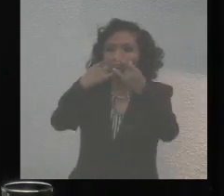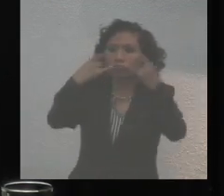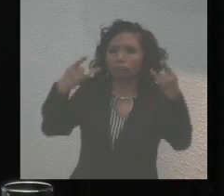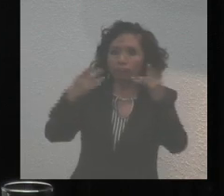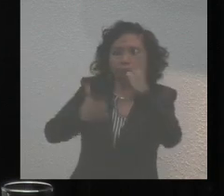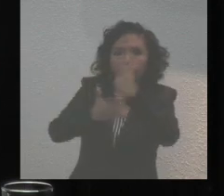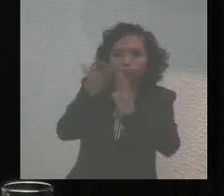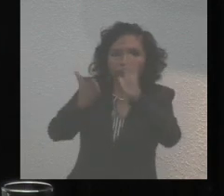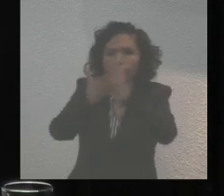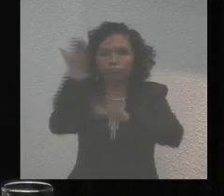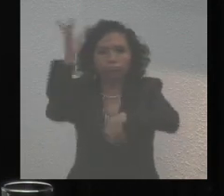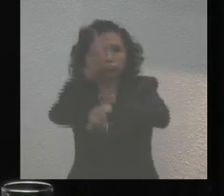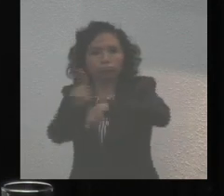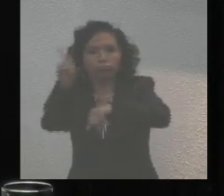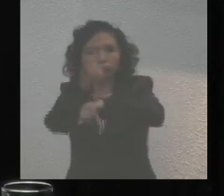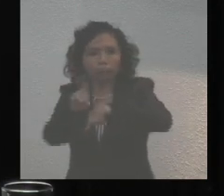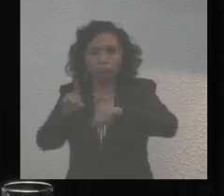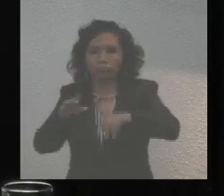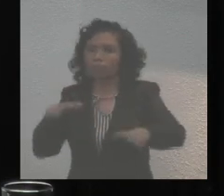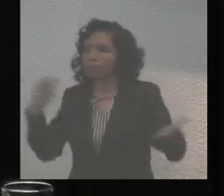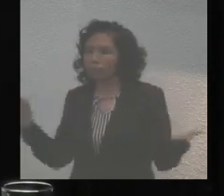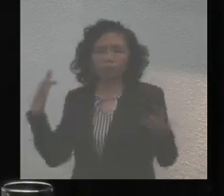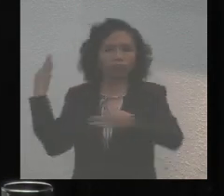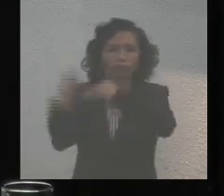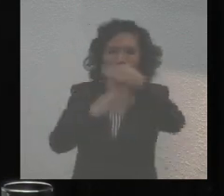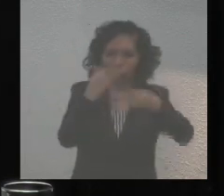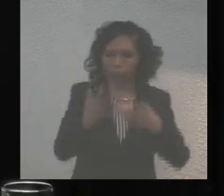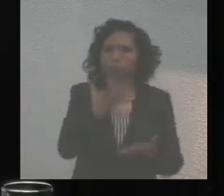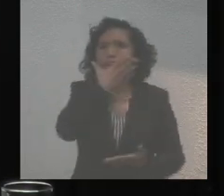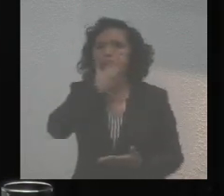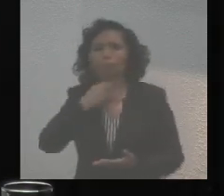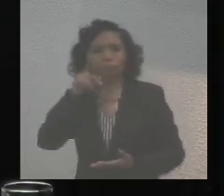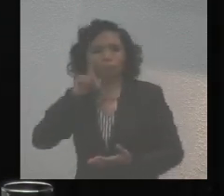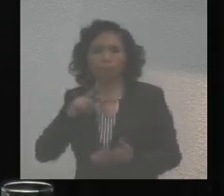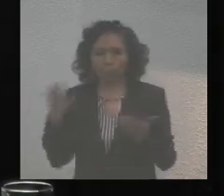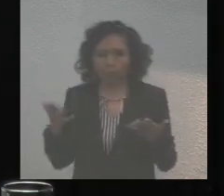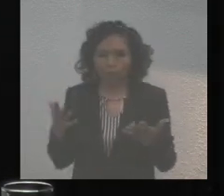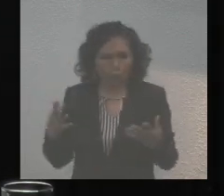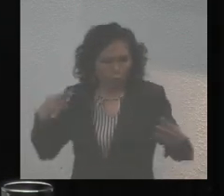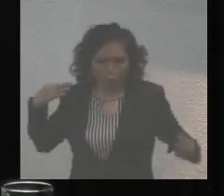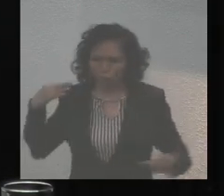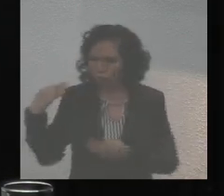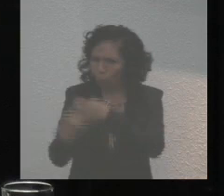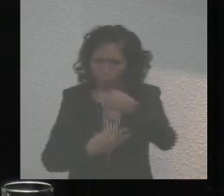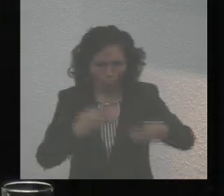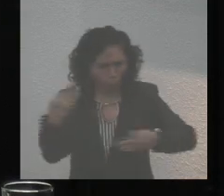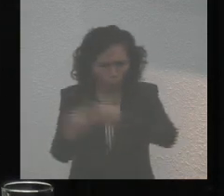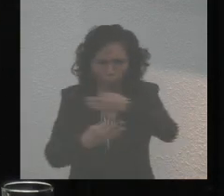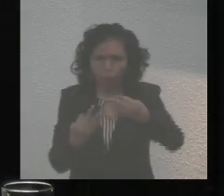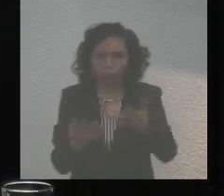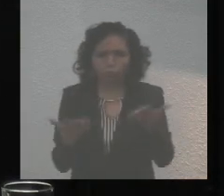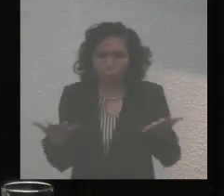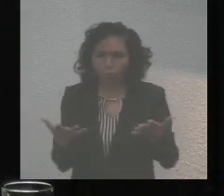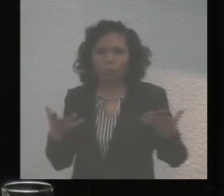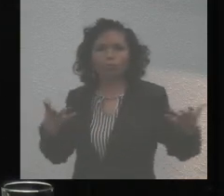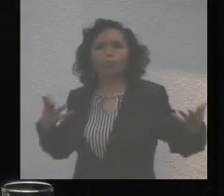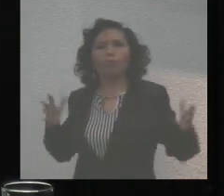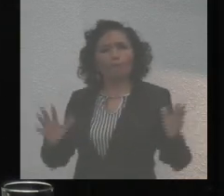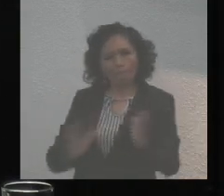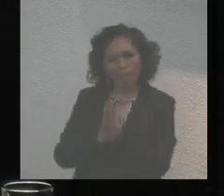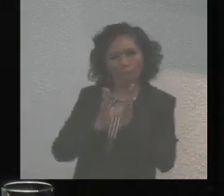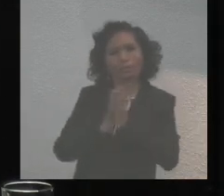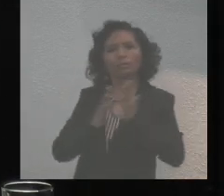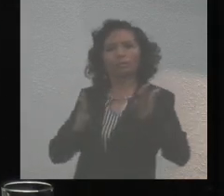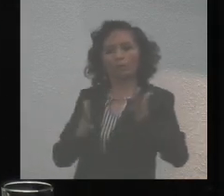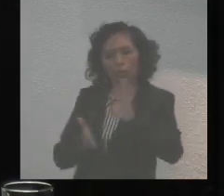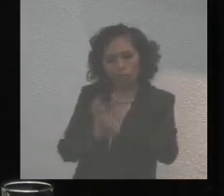construye diariamente y todas y todos somos partícipes en